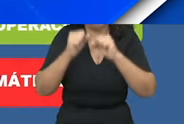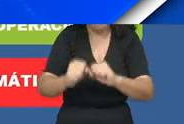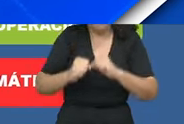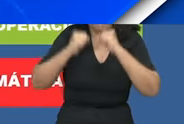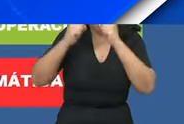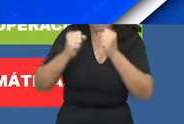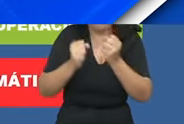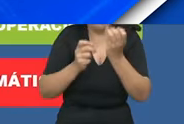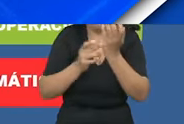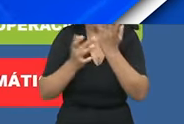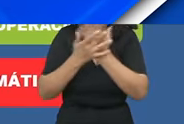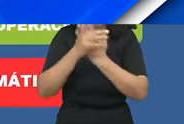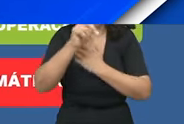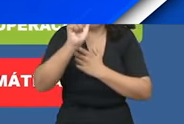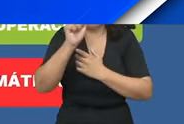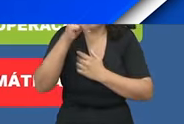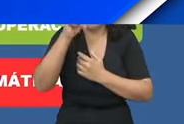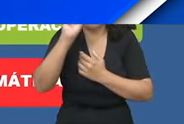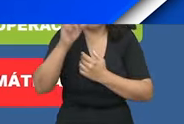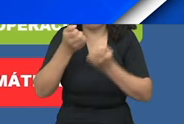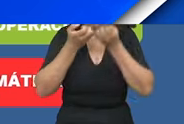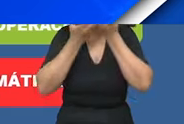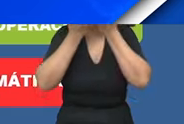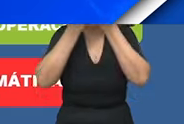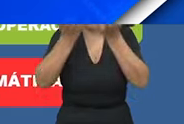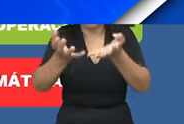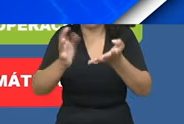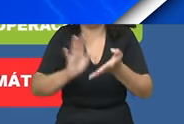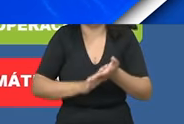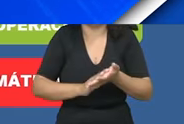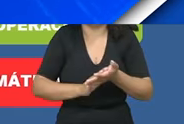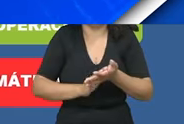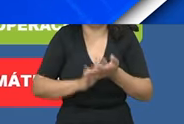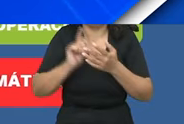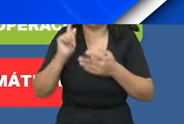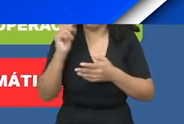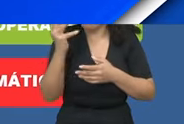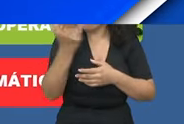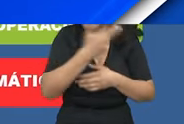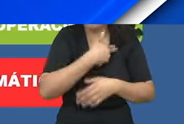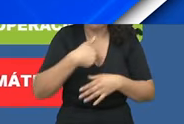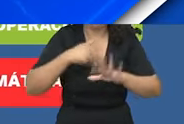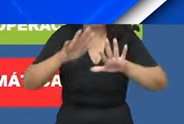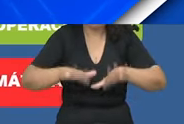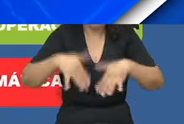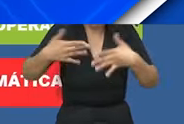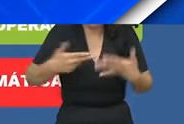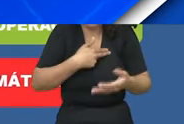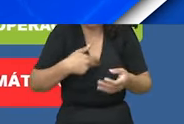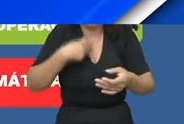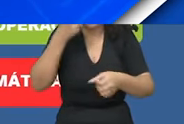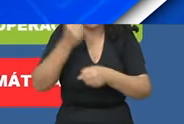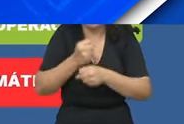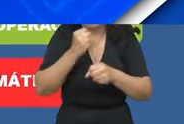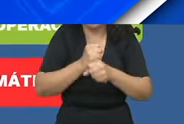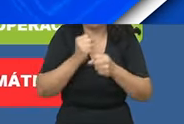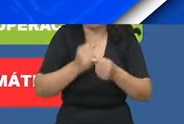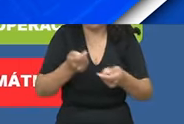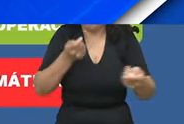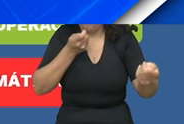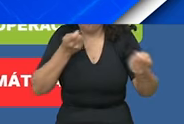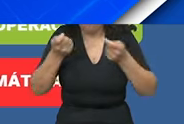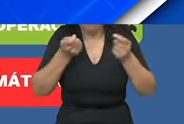fortalecer las plataformas y los sistemas informáticos existentes todo esto con la finalidad de poder